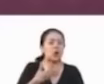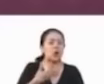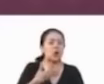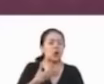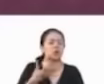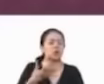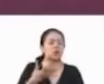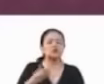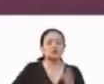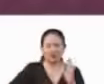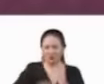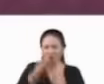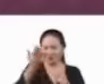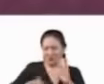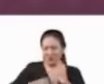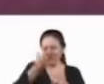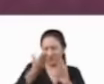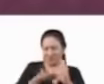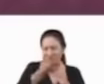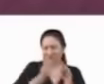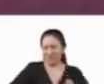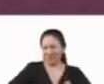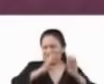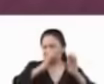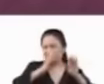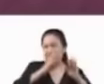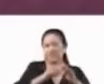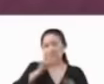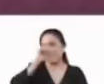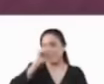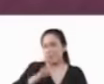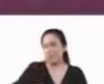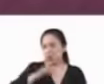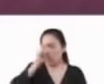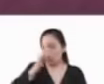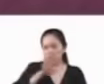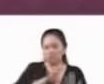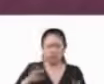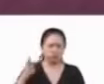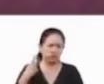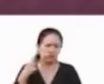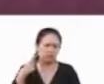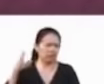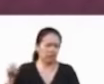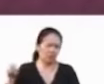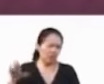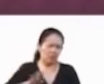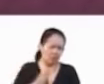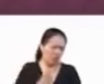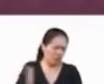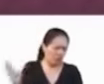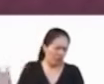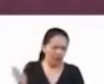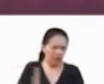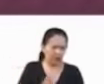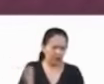de pisos ilegales, que no tiene nada que ver con un asunto político. Es un asunto